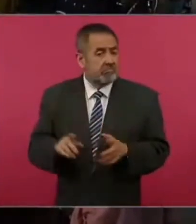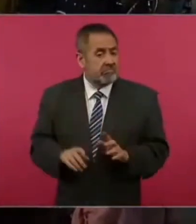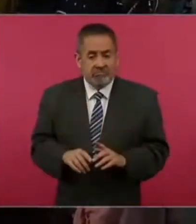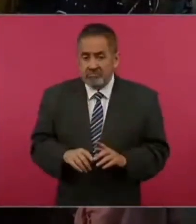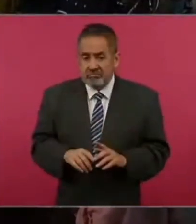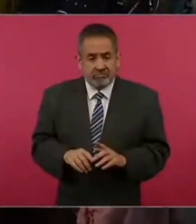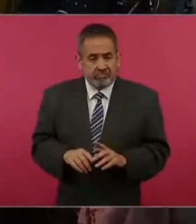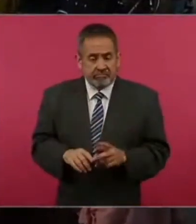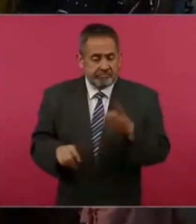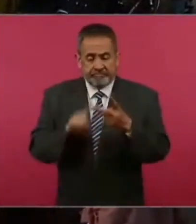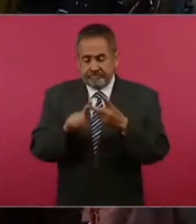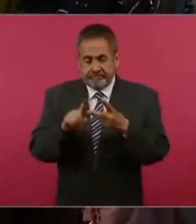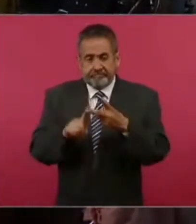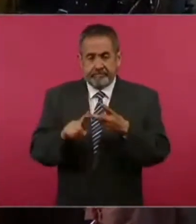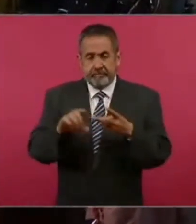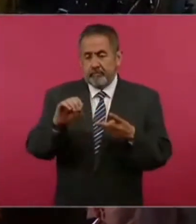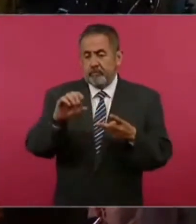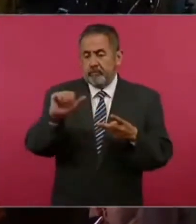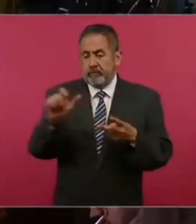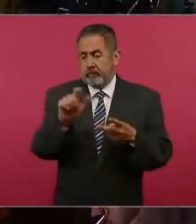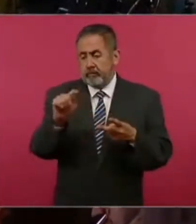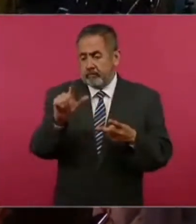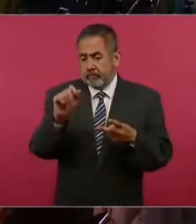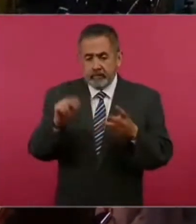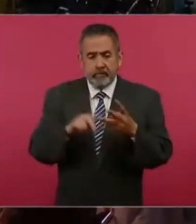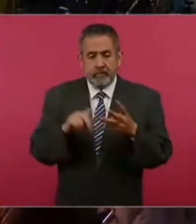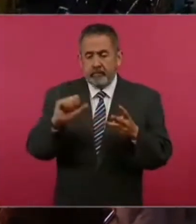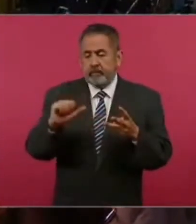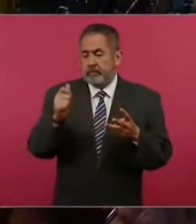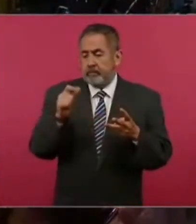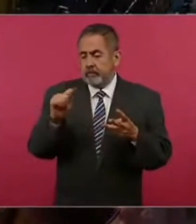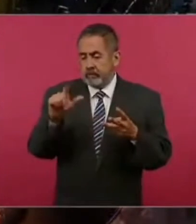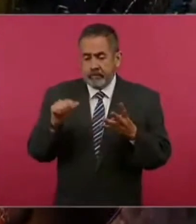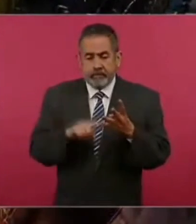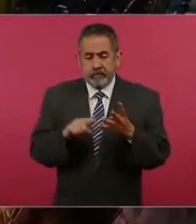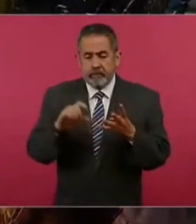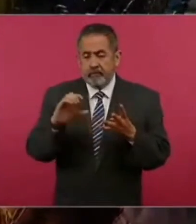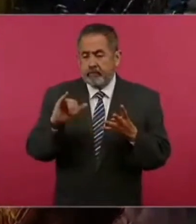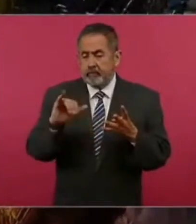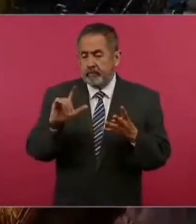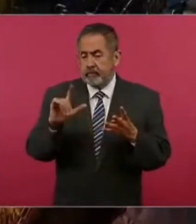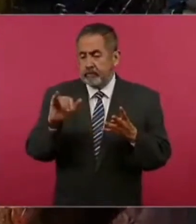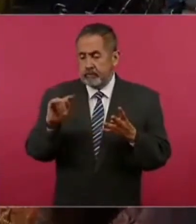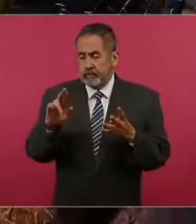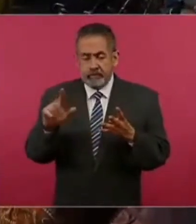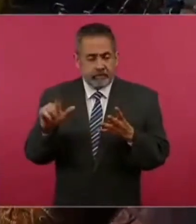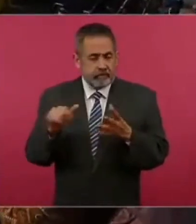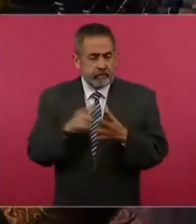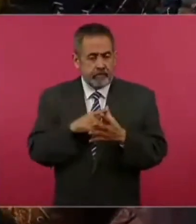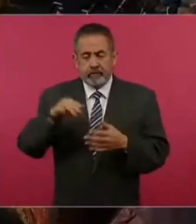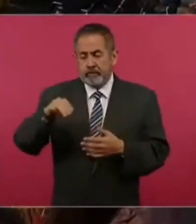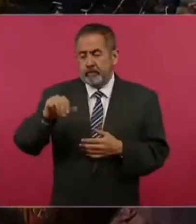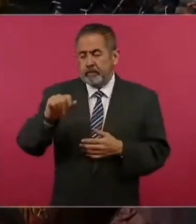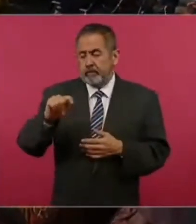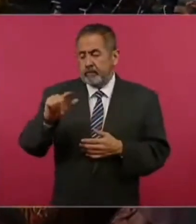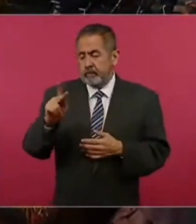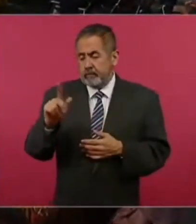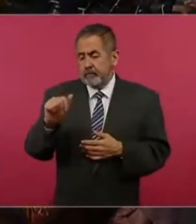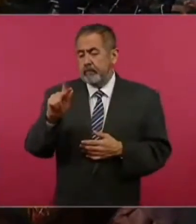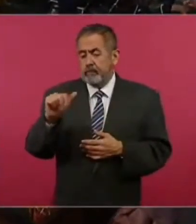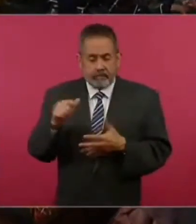esto sucede en coaxtlán axtla cilintla Y matlapa